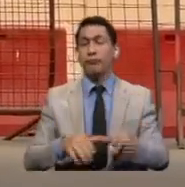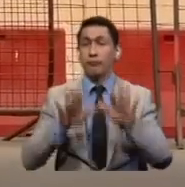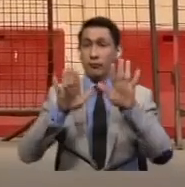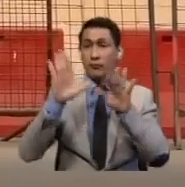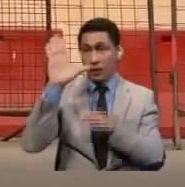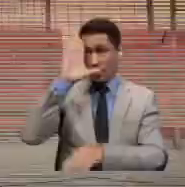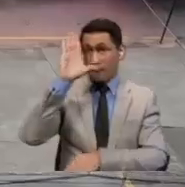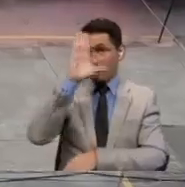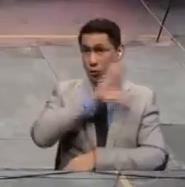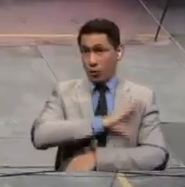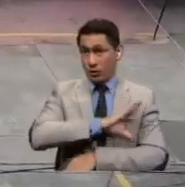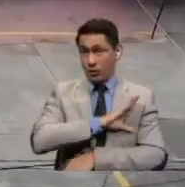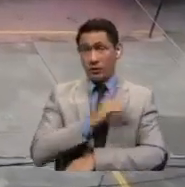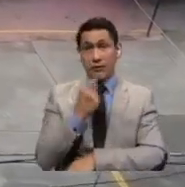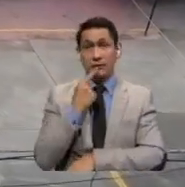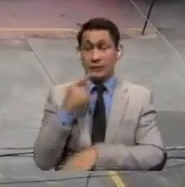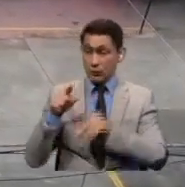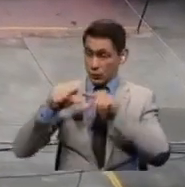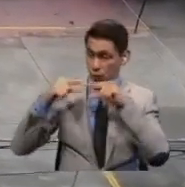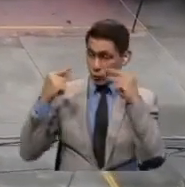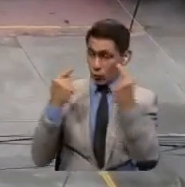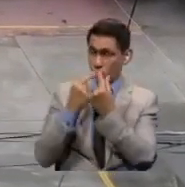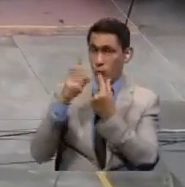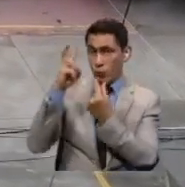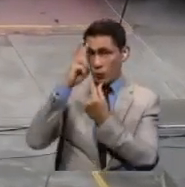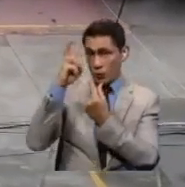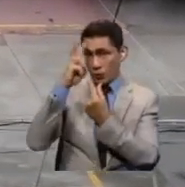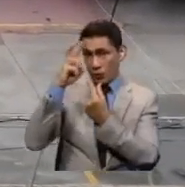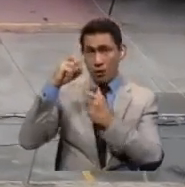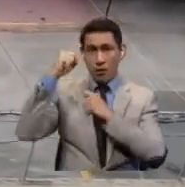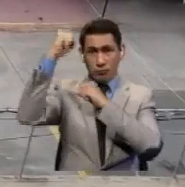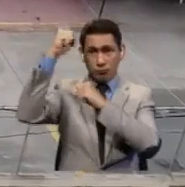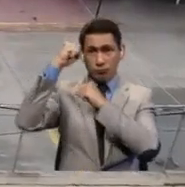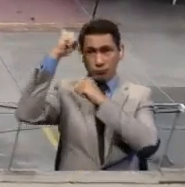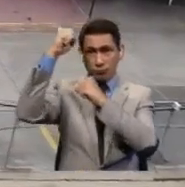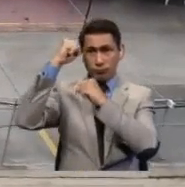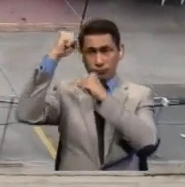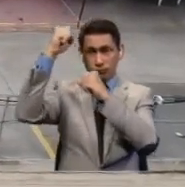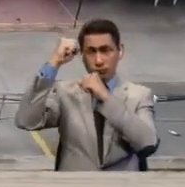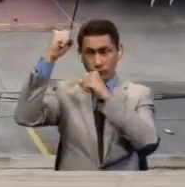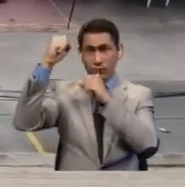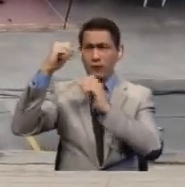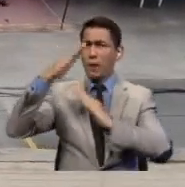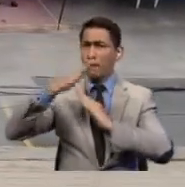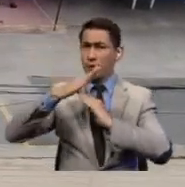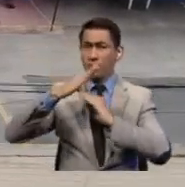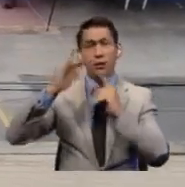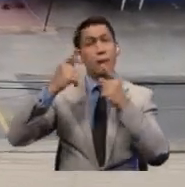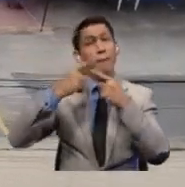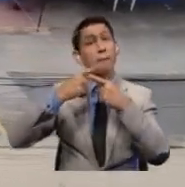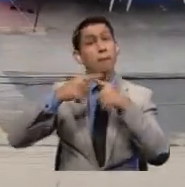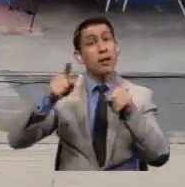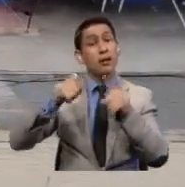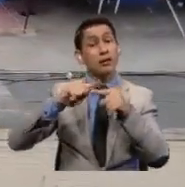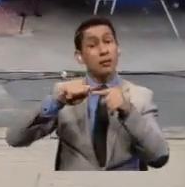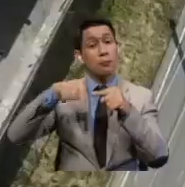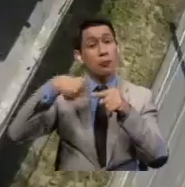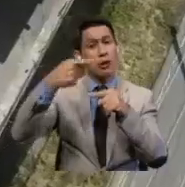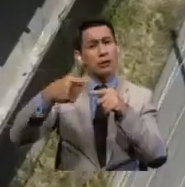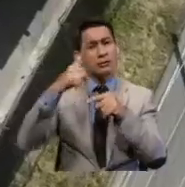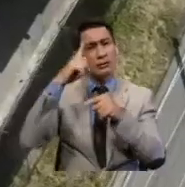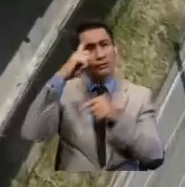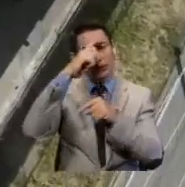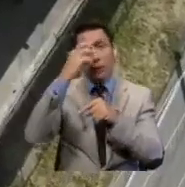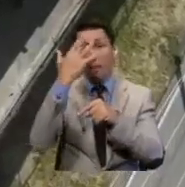policía mencionó que los privados de libertad iniciaron una protesta pacífica, pero esto se torna más difícil debido a